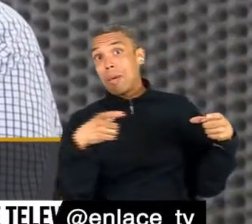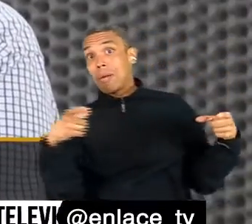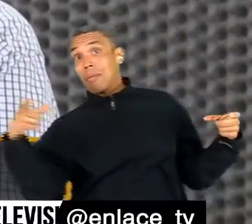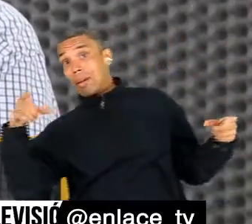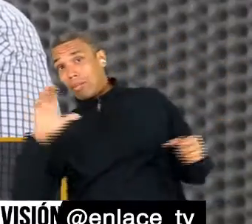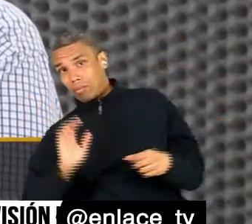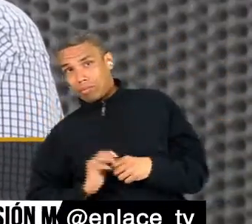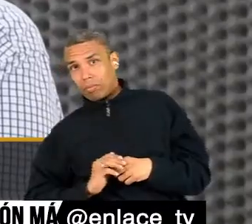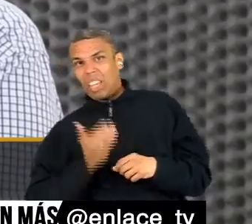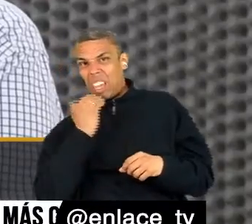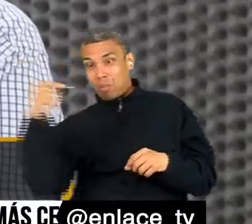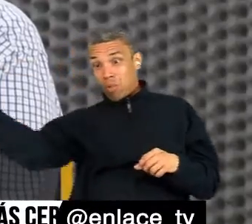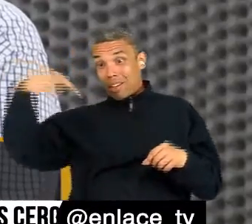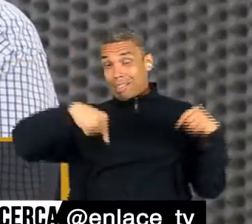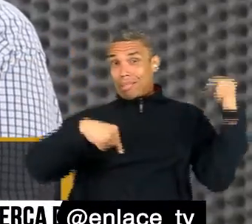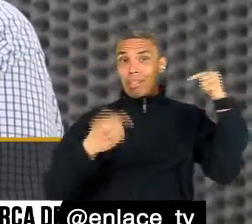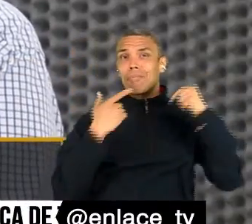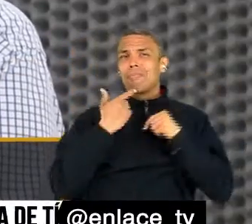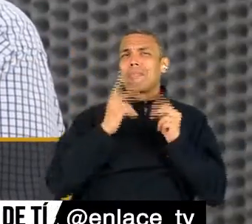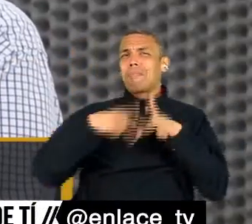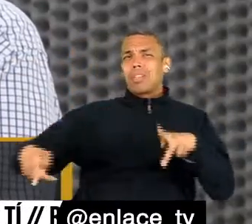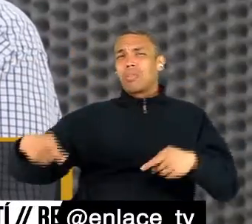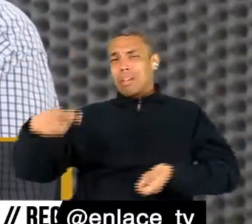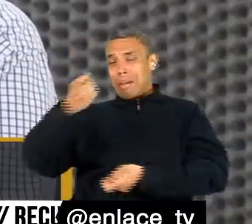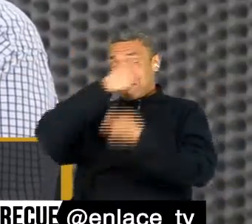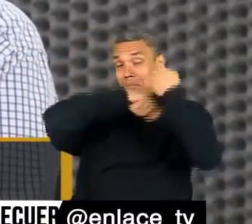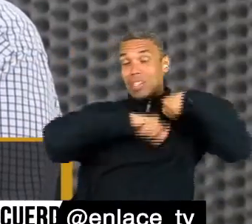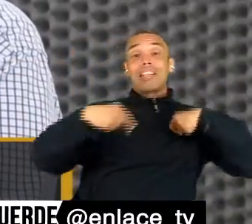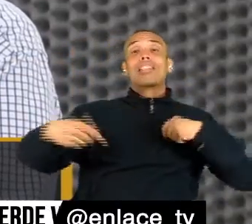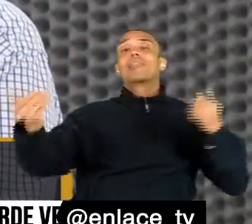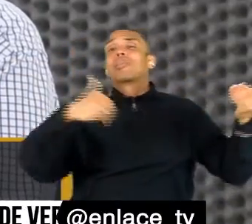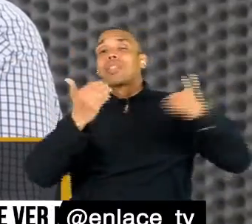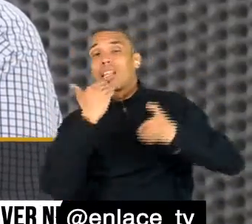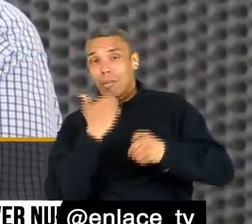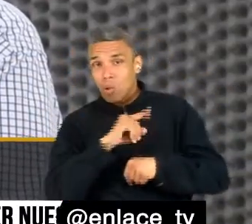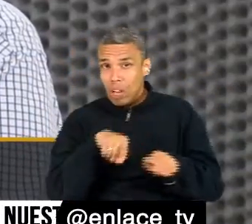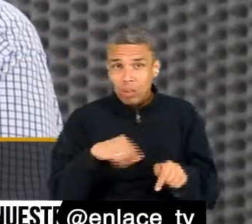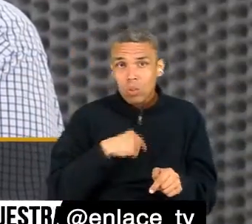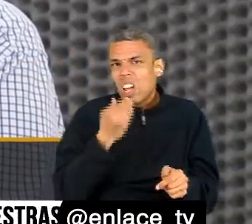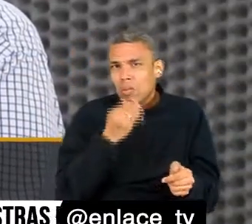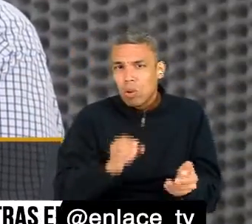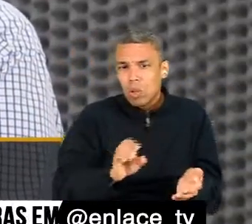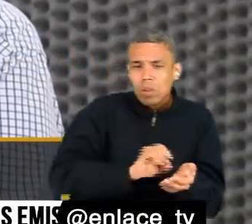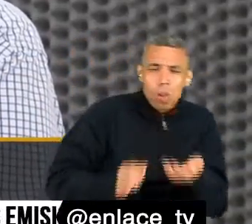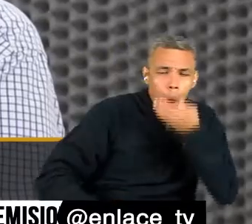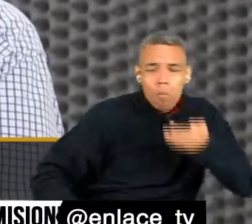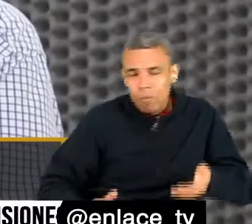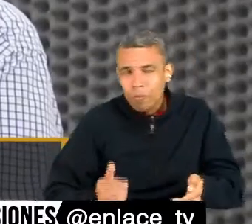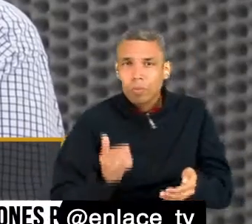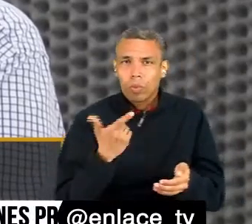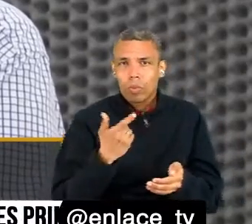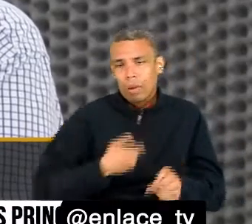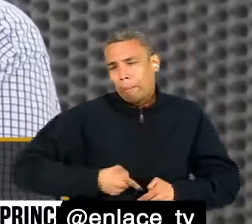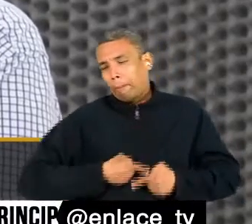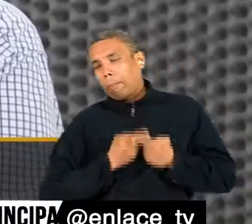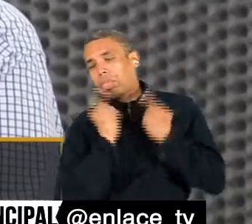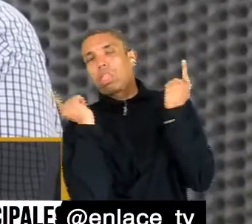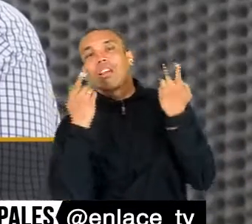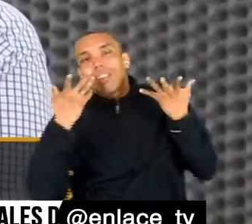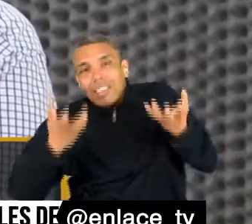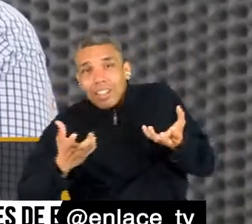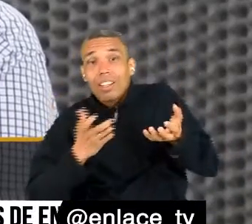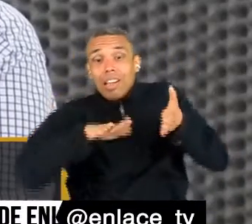vida. Tenemos que ver que de estos casos el 20% corresponde a mujeres y el 80% corresponde a